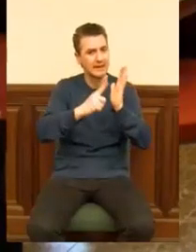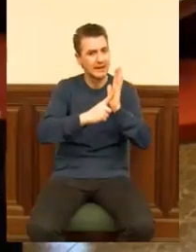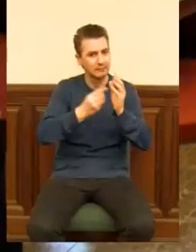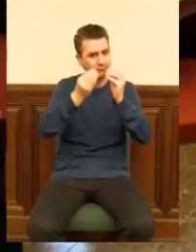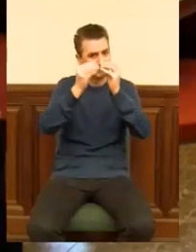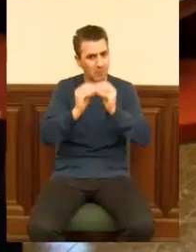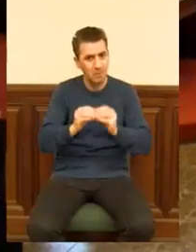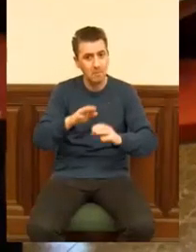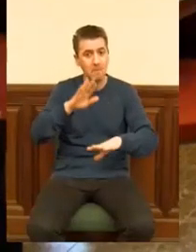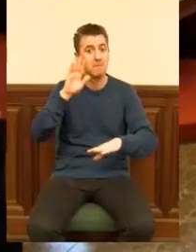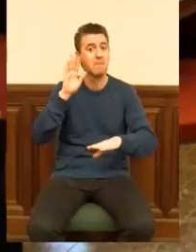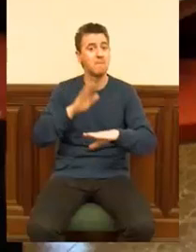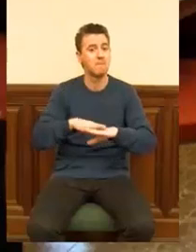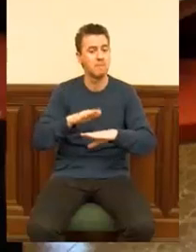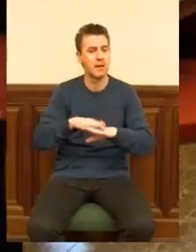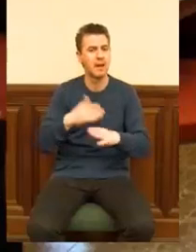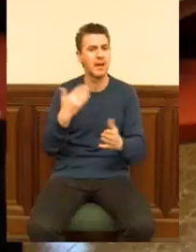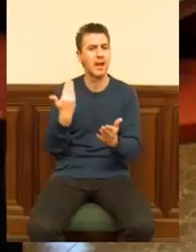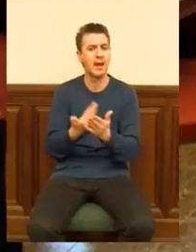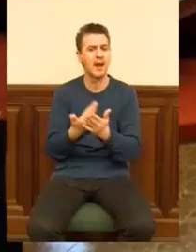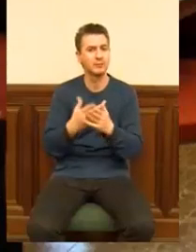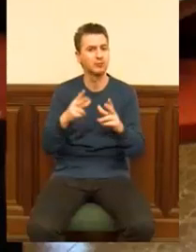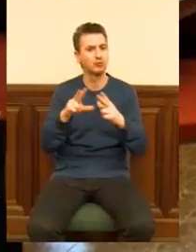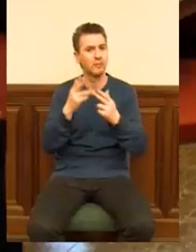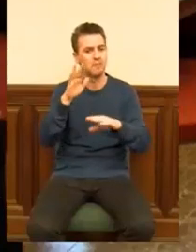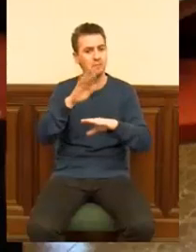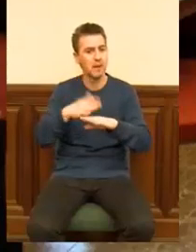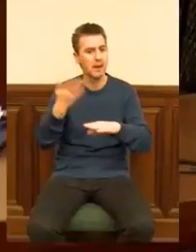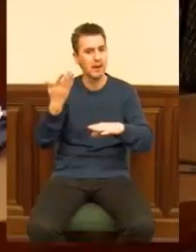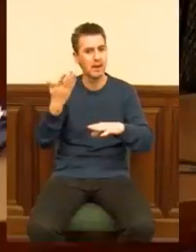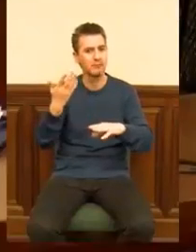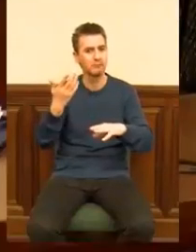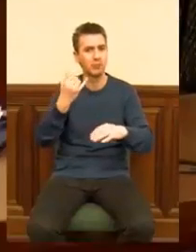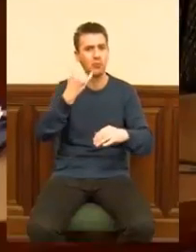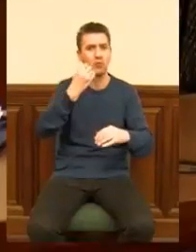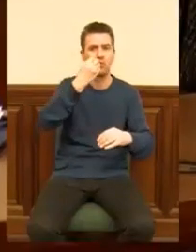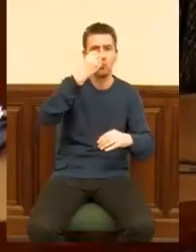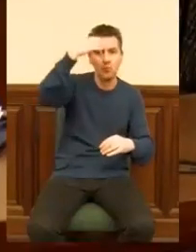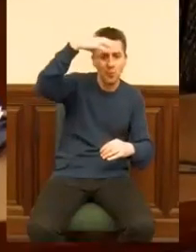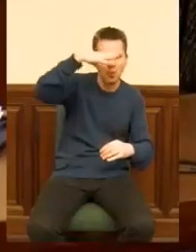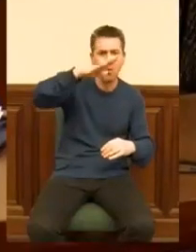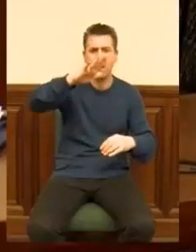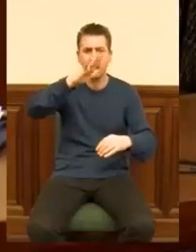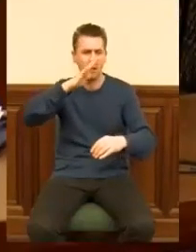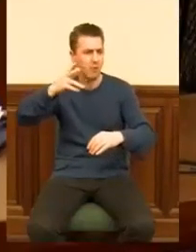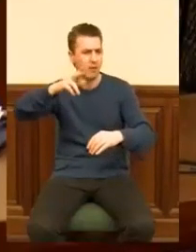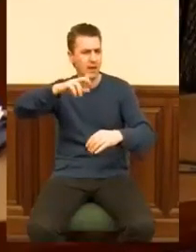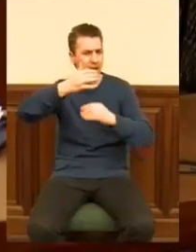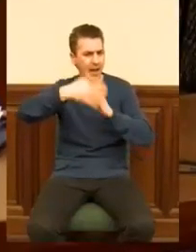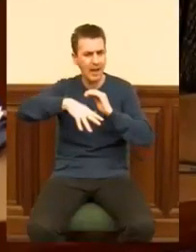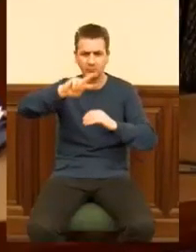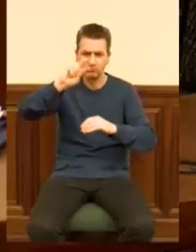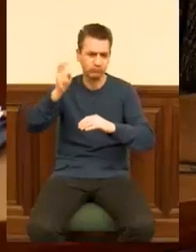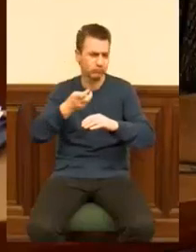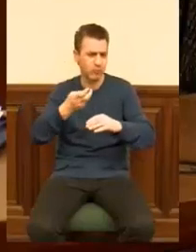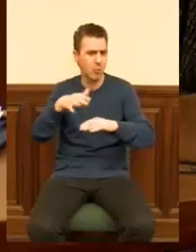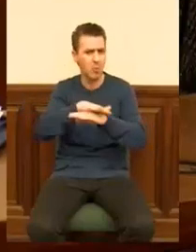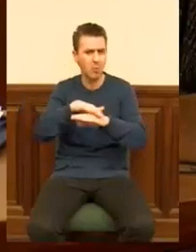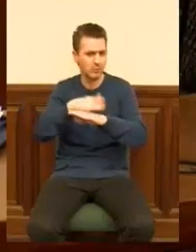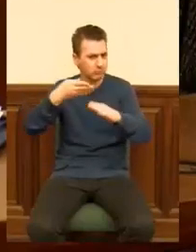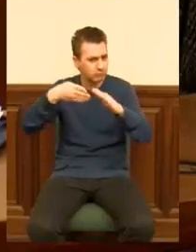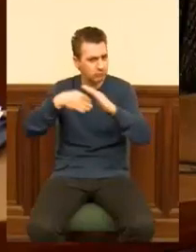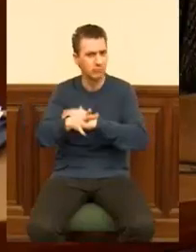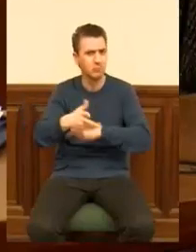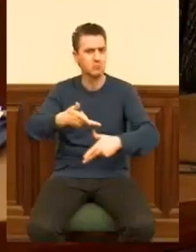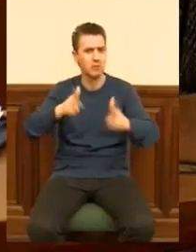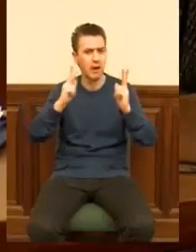para regular una garantía social de acceso a los suministros básicos. Estamos de acuerdo. Quizás si entrásemos al detalle de cuál deberían